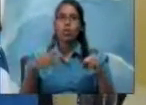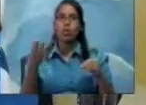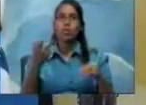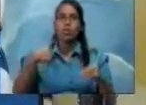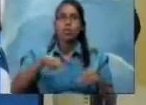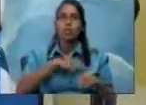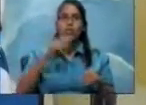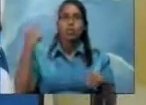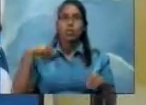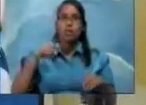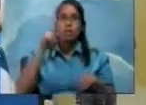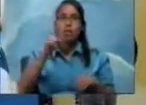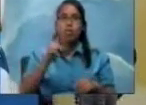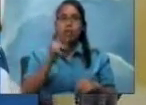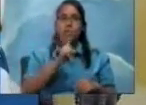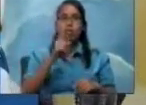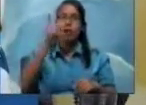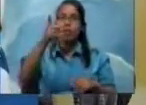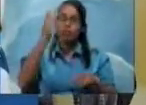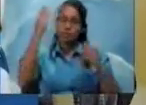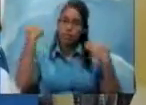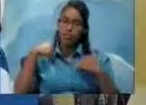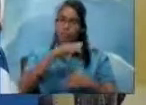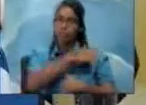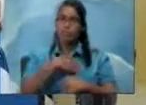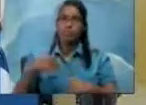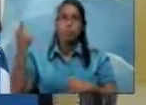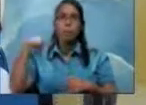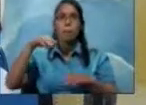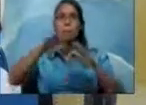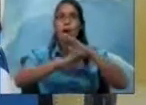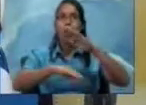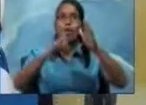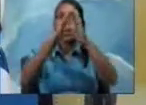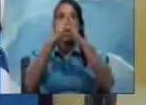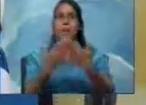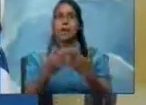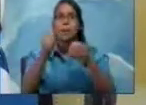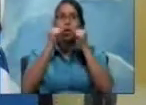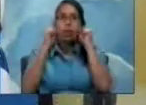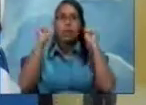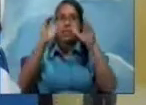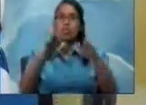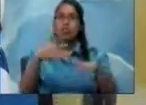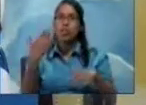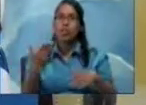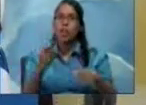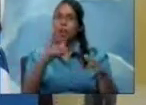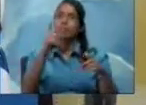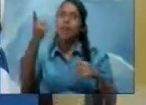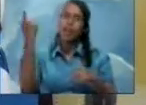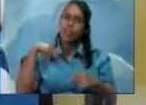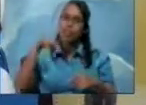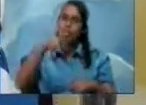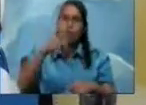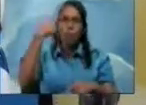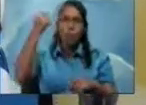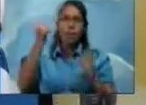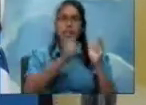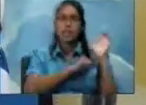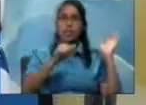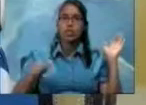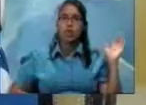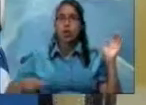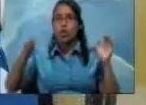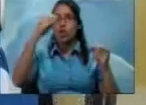tenemos ellos lo habían adquirido Ya bajo la palabra bajo la bendición que ha adquirido usted para el señor Dios le